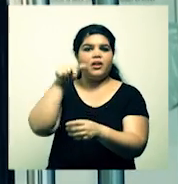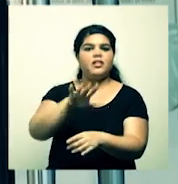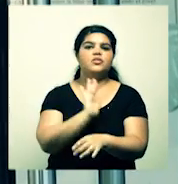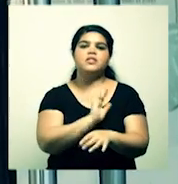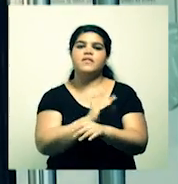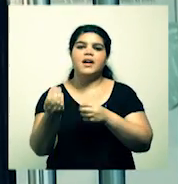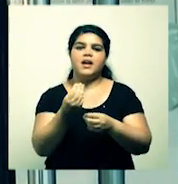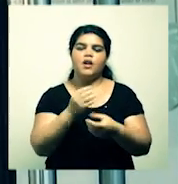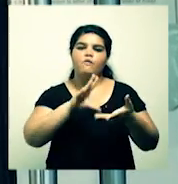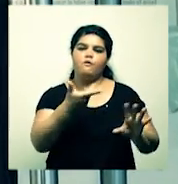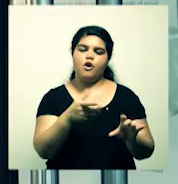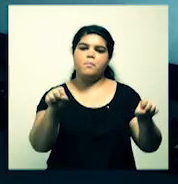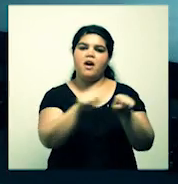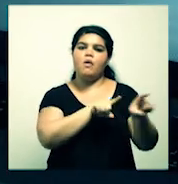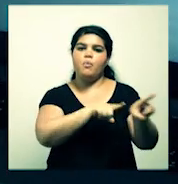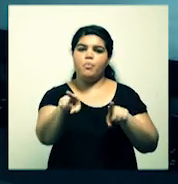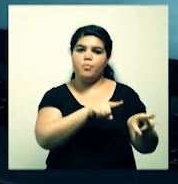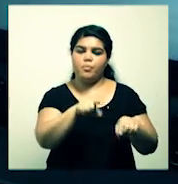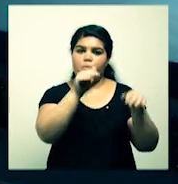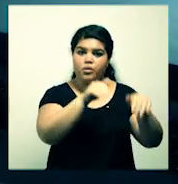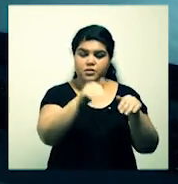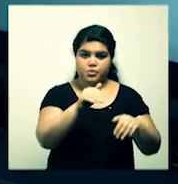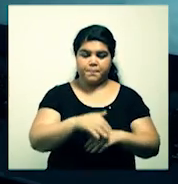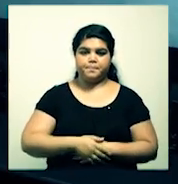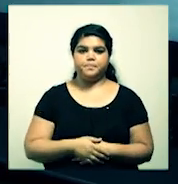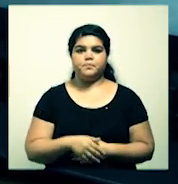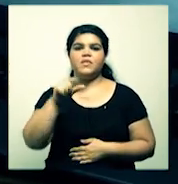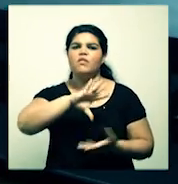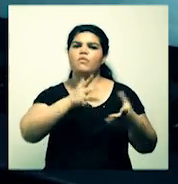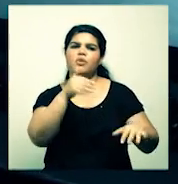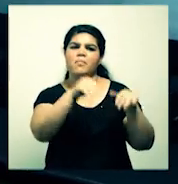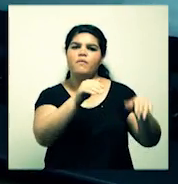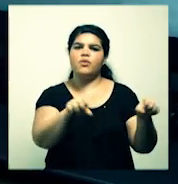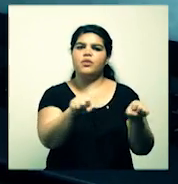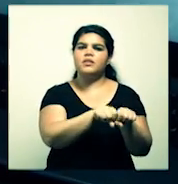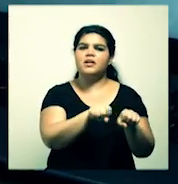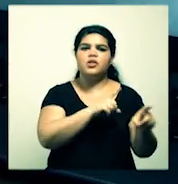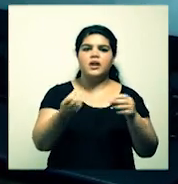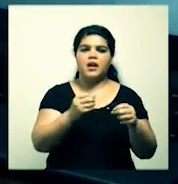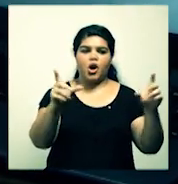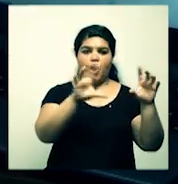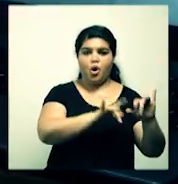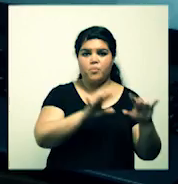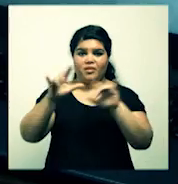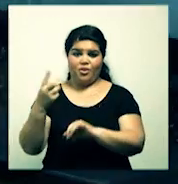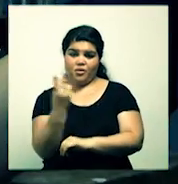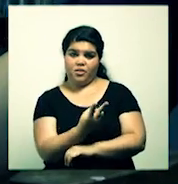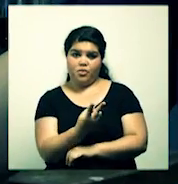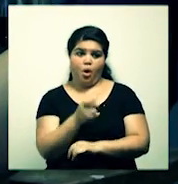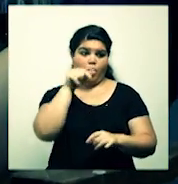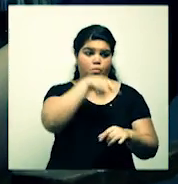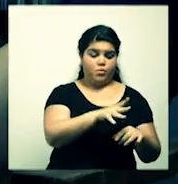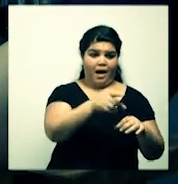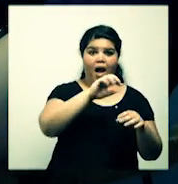mucho que ver con el sistema nuevo que hemos usado. El sistema en sí está diseñado a partir de dos computadoras.